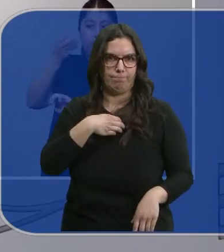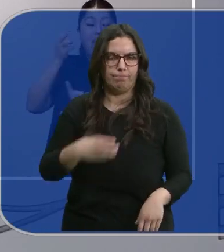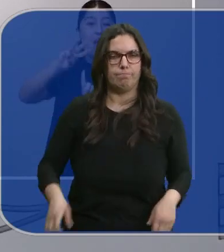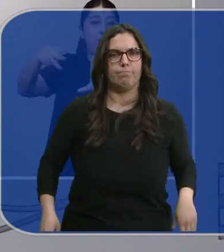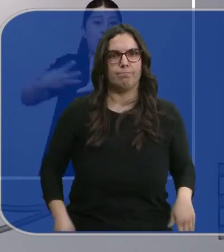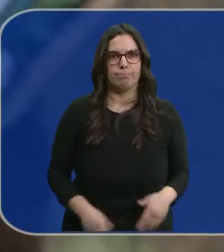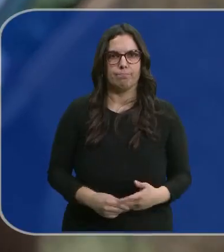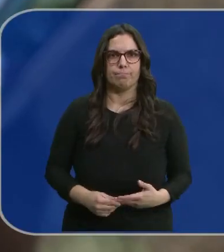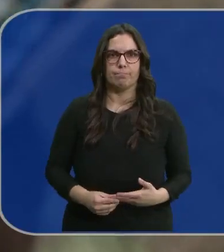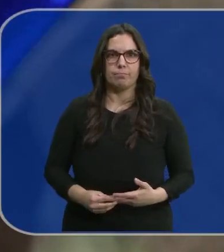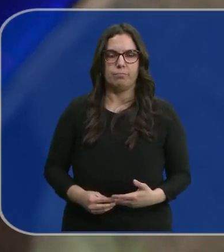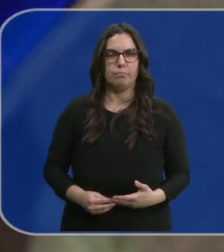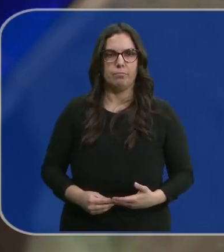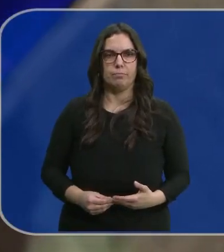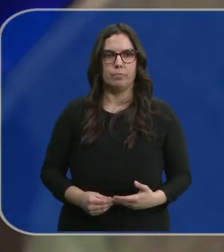páginas.